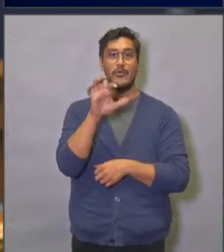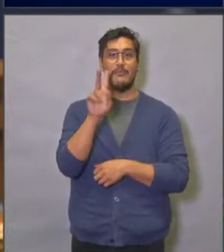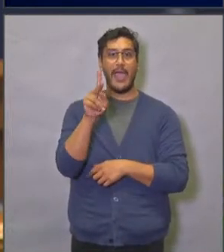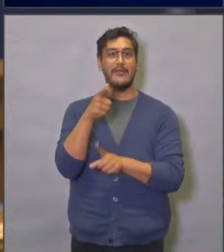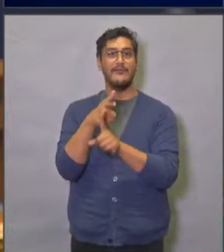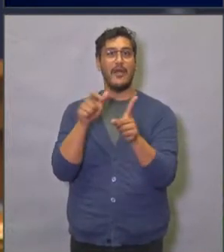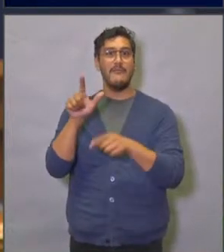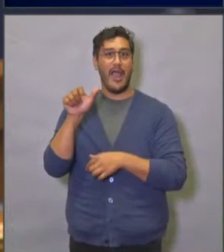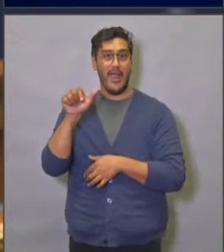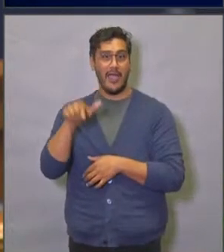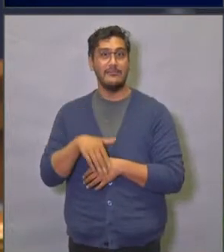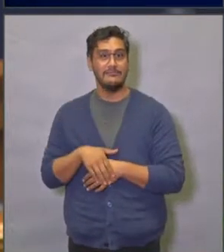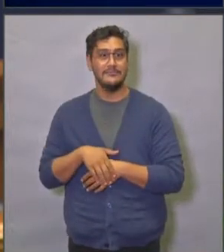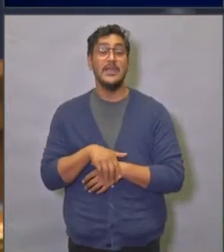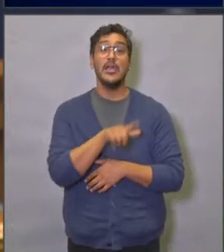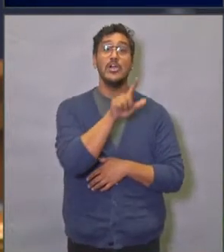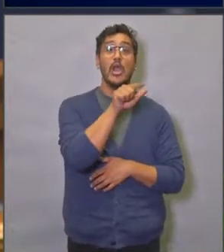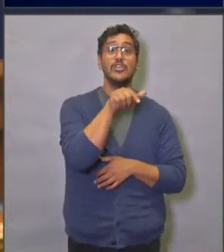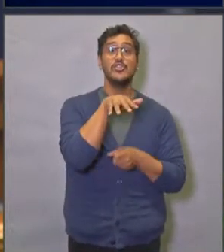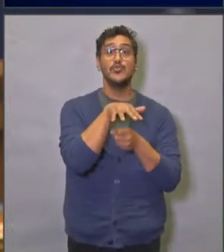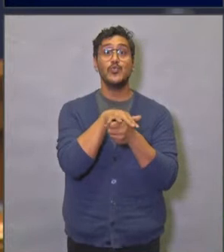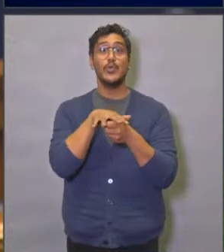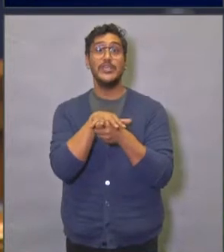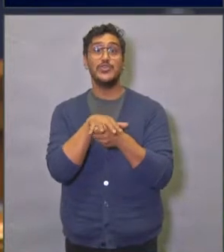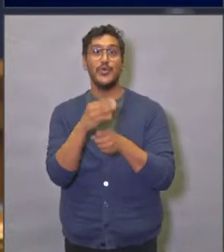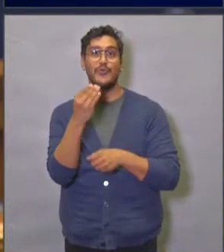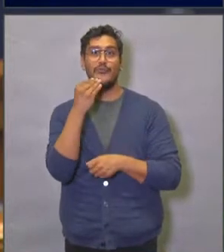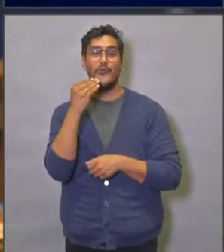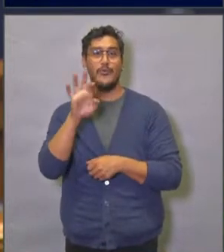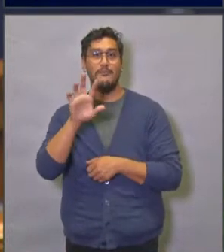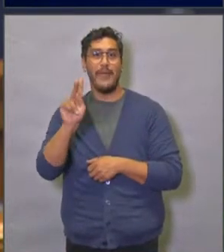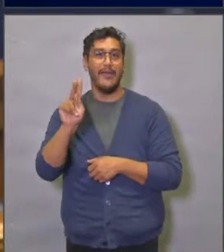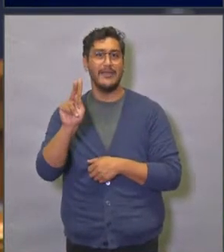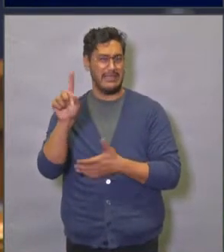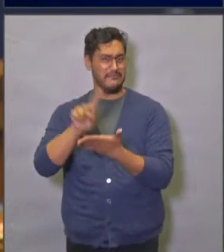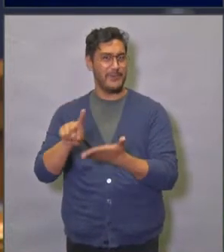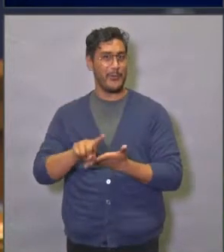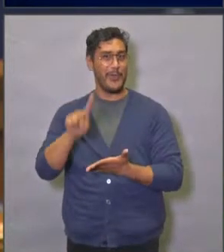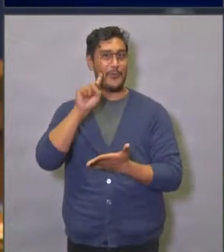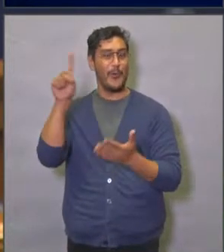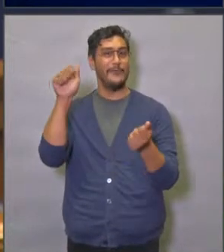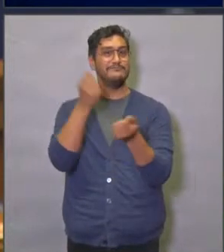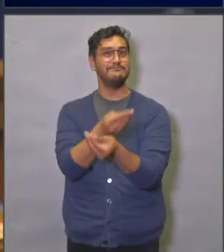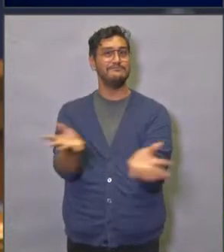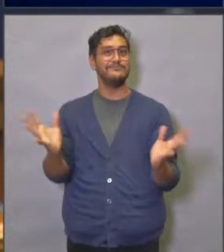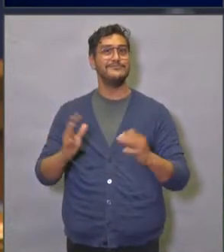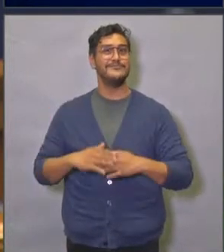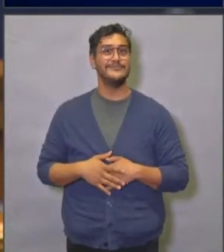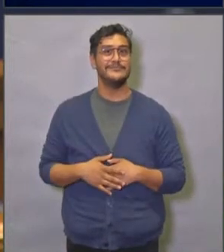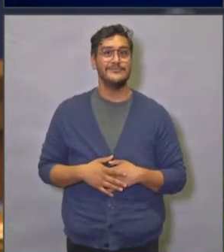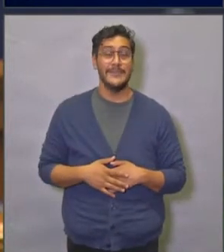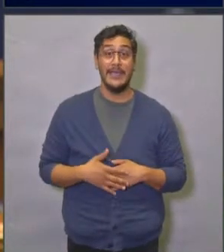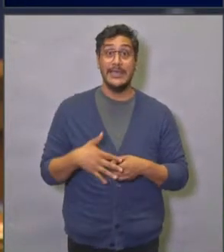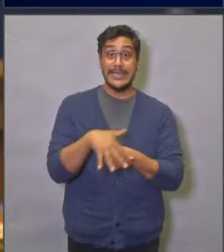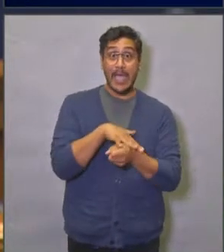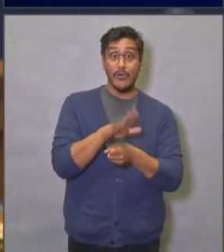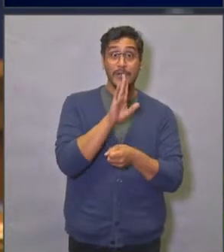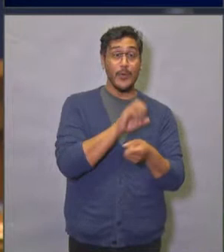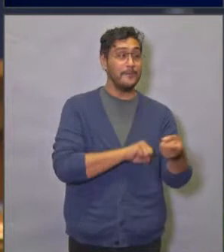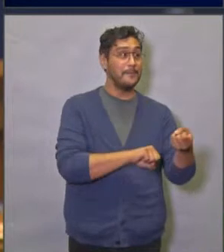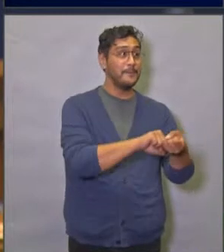Los Angeles Regional Food Bank, cada semana. Además, el condado va a apoyar